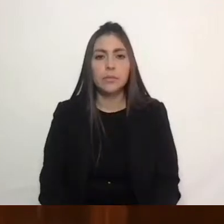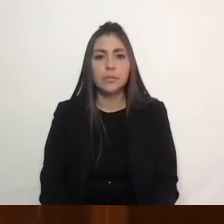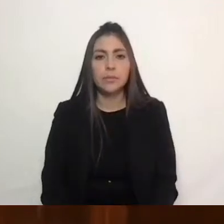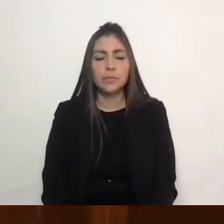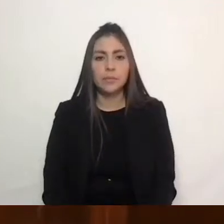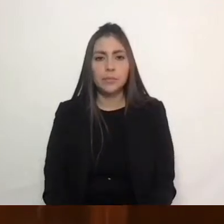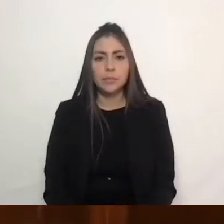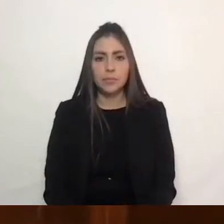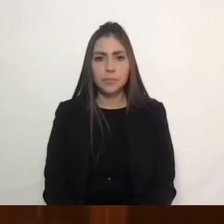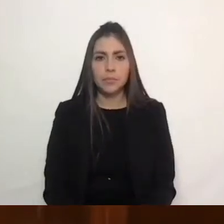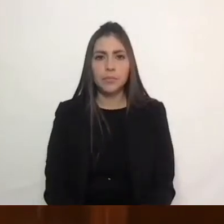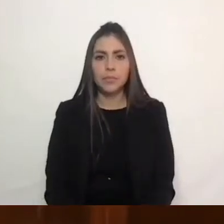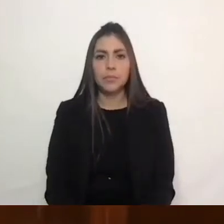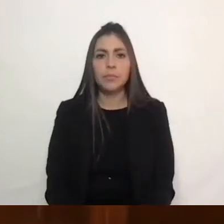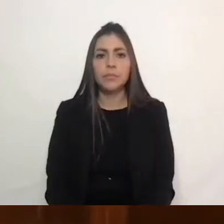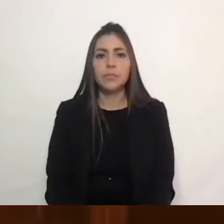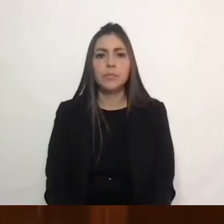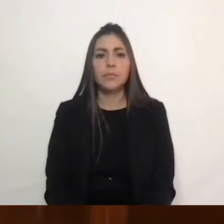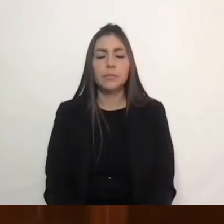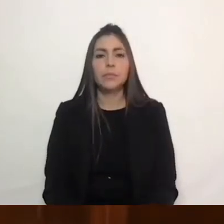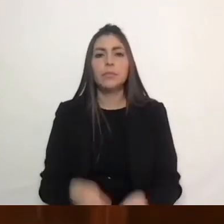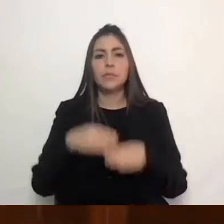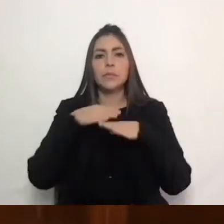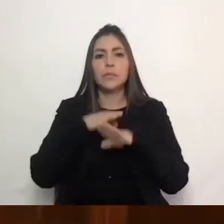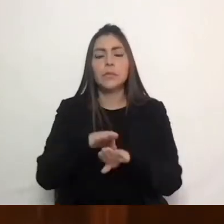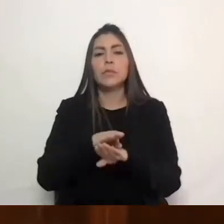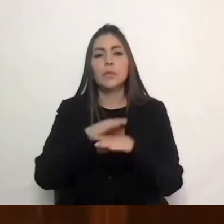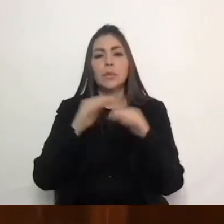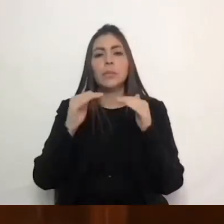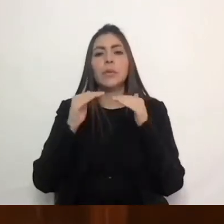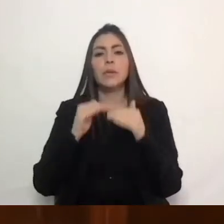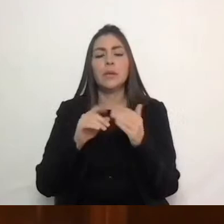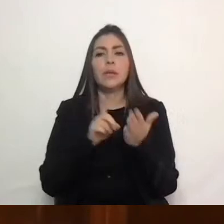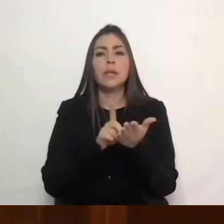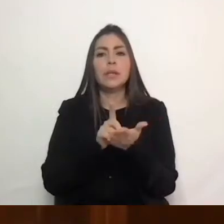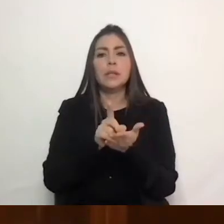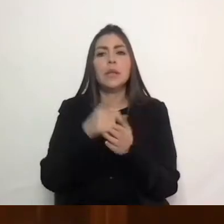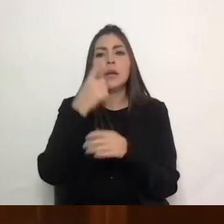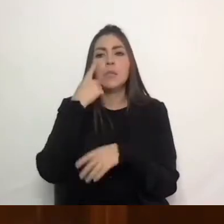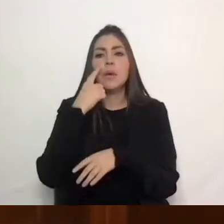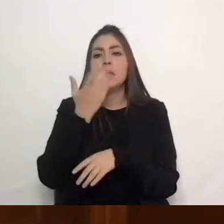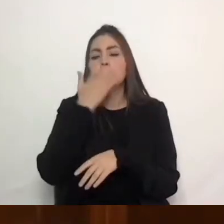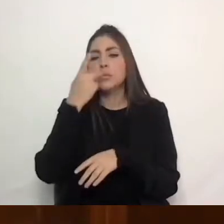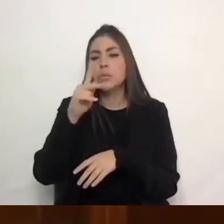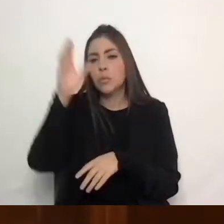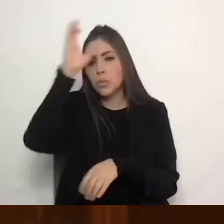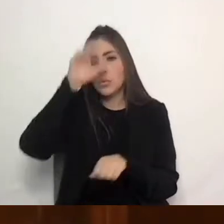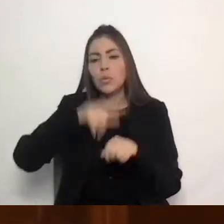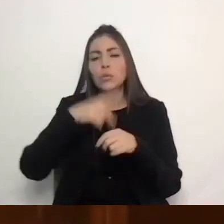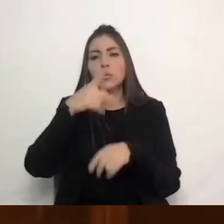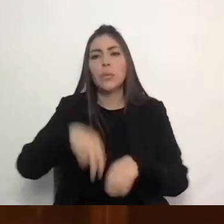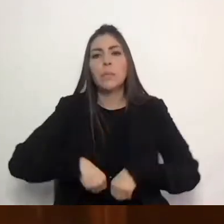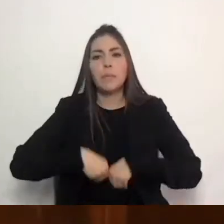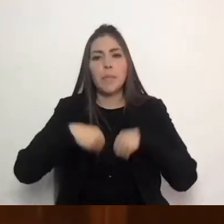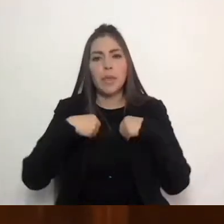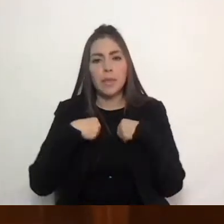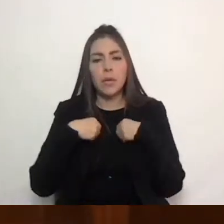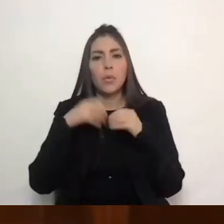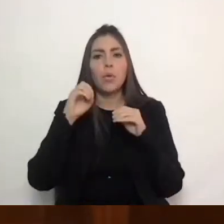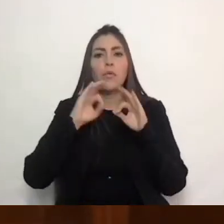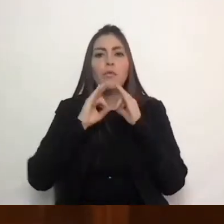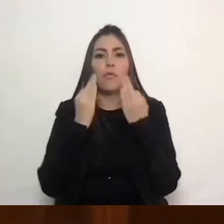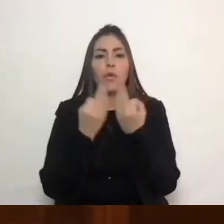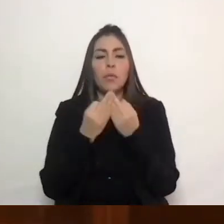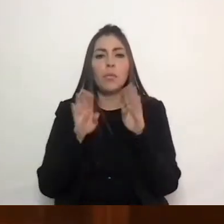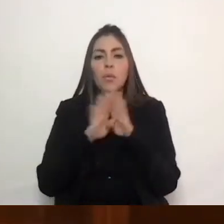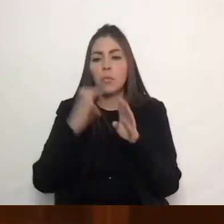Particularmente a los relativos del derecho a la libertad de ejercer prácticas culturales conforme a su modo de vida y la forma de valoración de